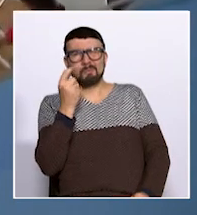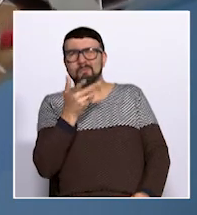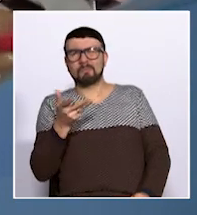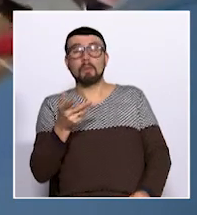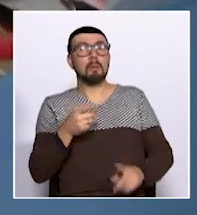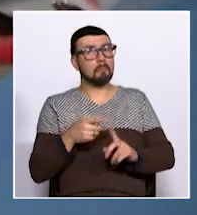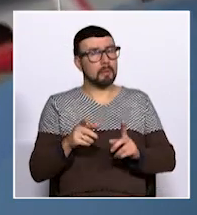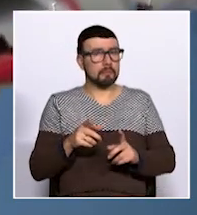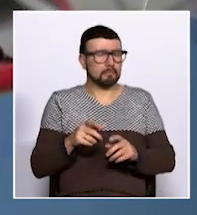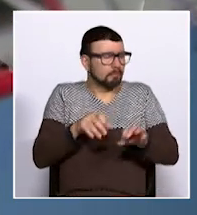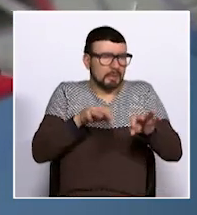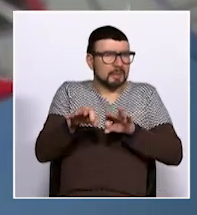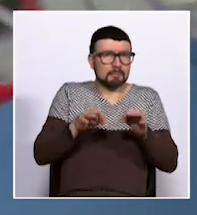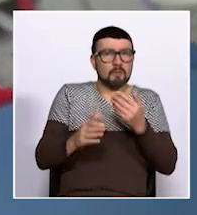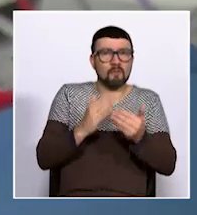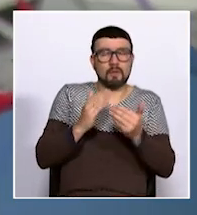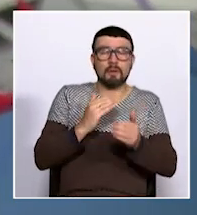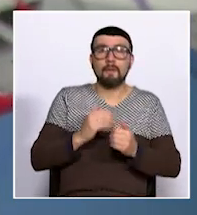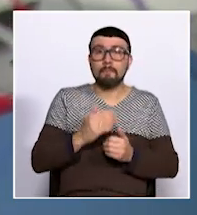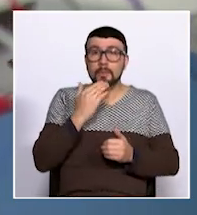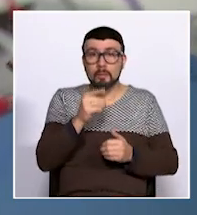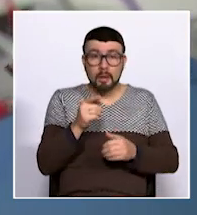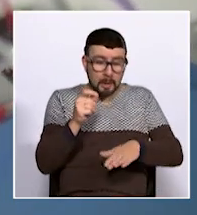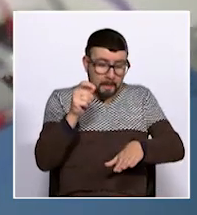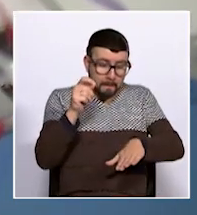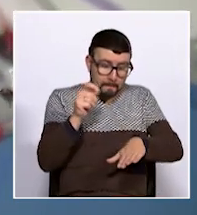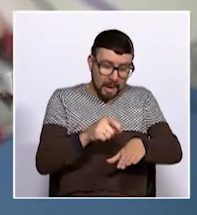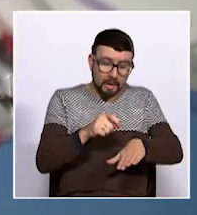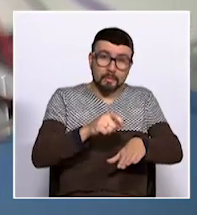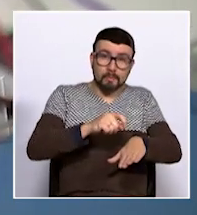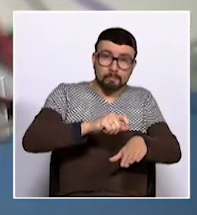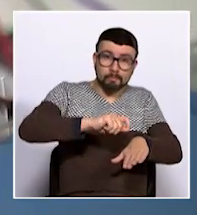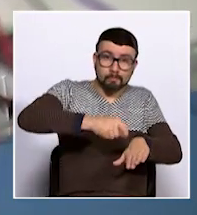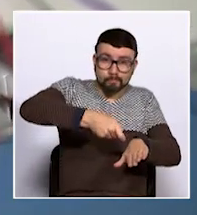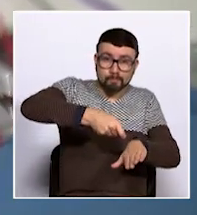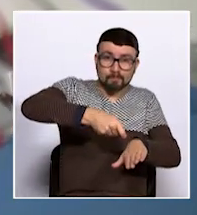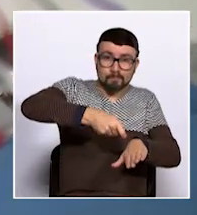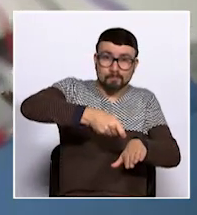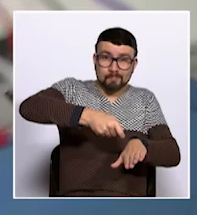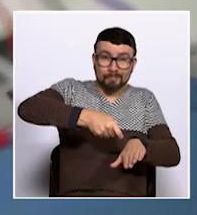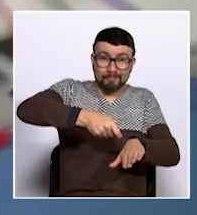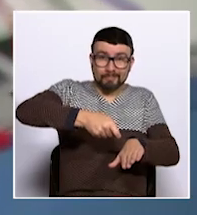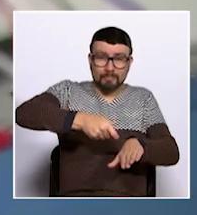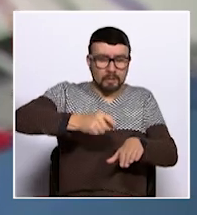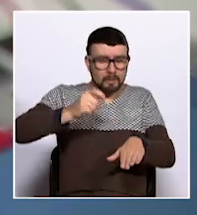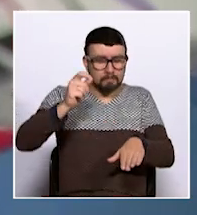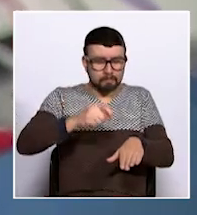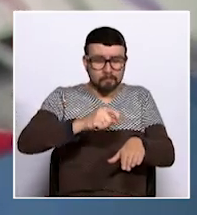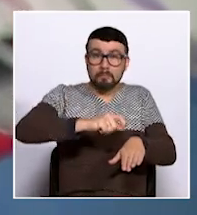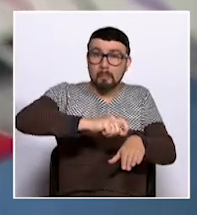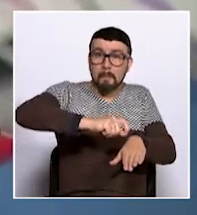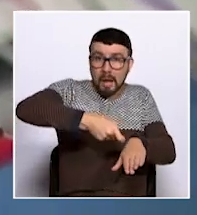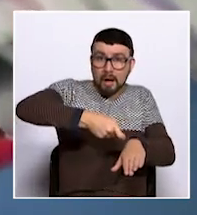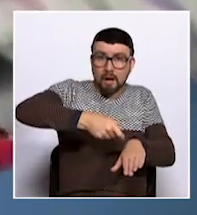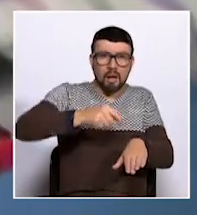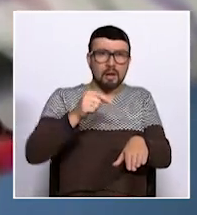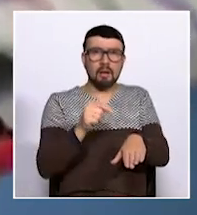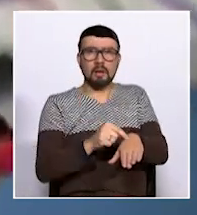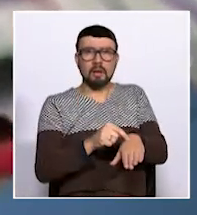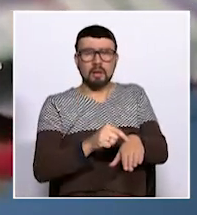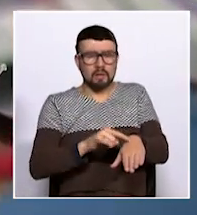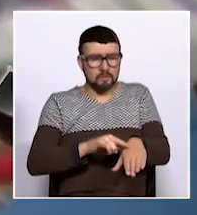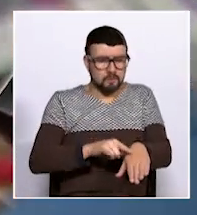yo introduzco la agujita y le doy un giro, lo que hago es que en esta zona le